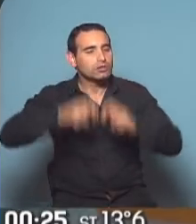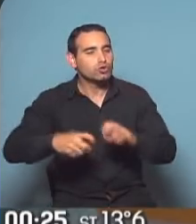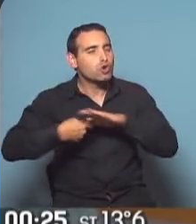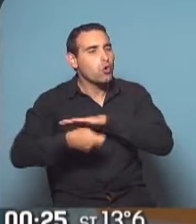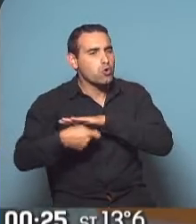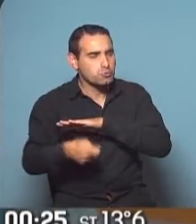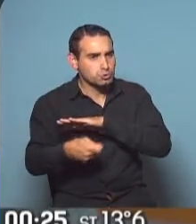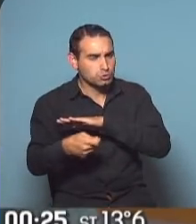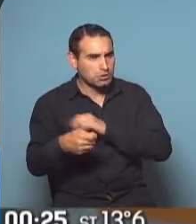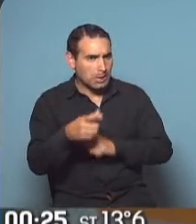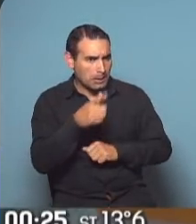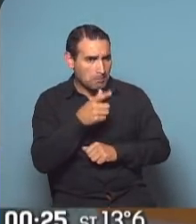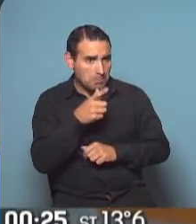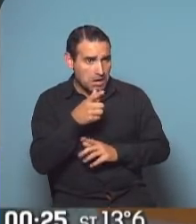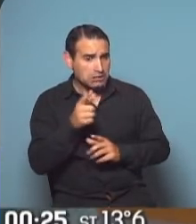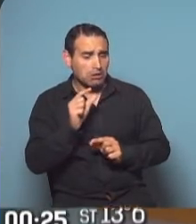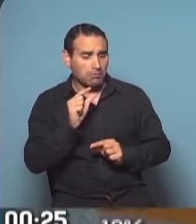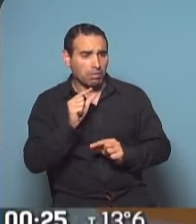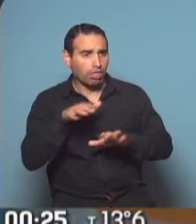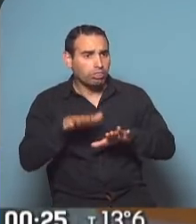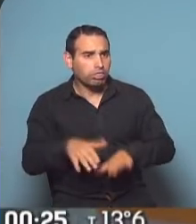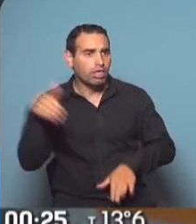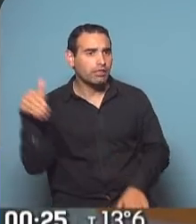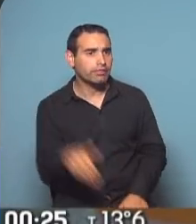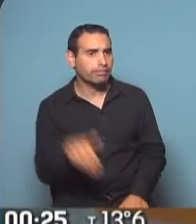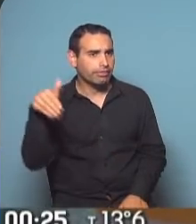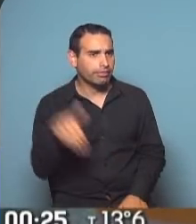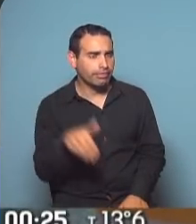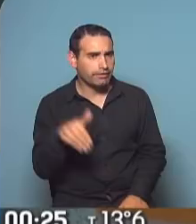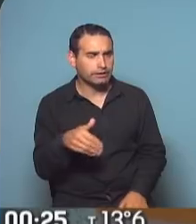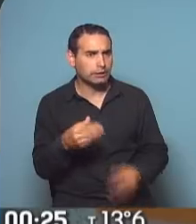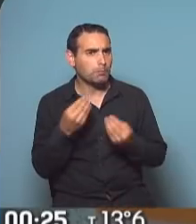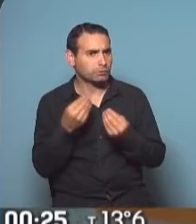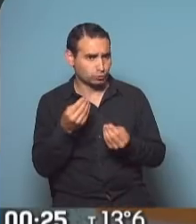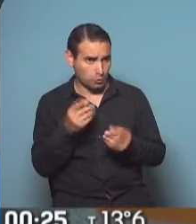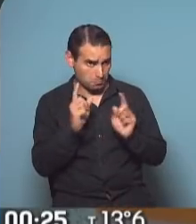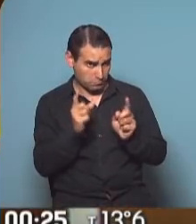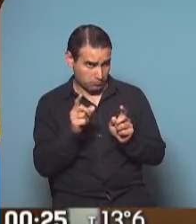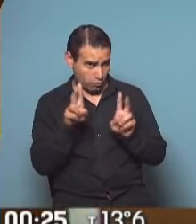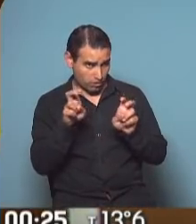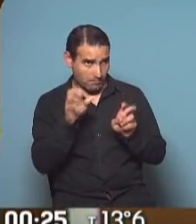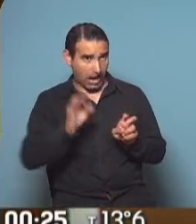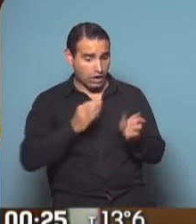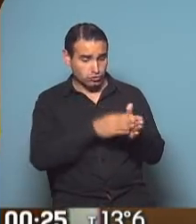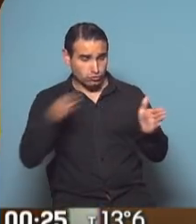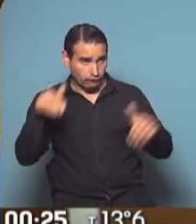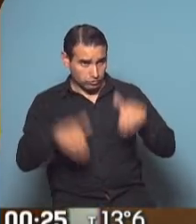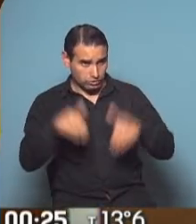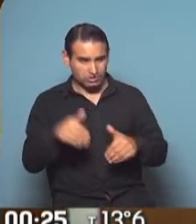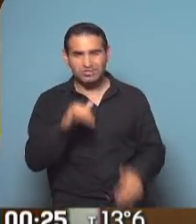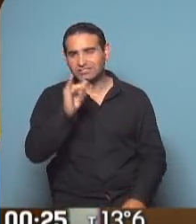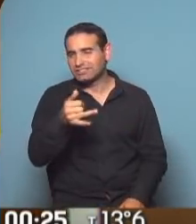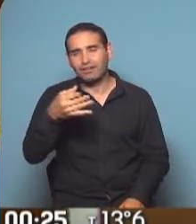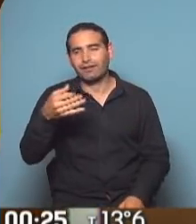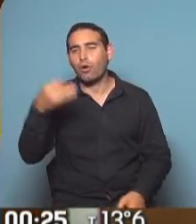parecería que se están ralentizando tienen algo que ver con esto también del año electoral si en realidad la justicia está